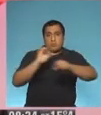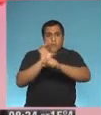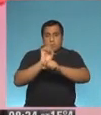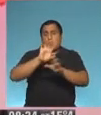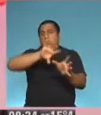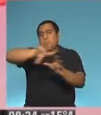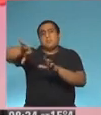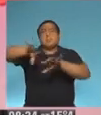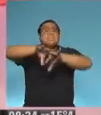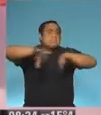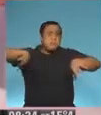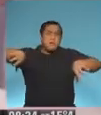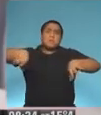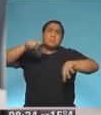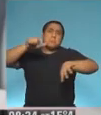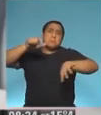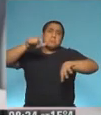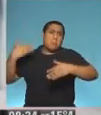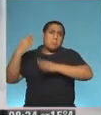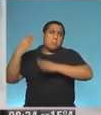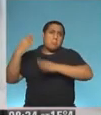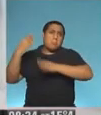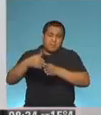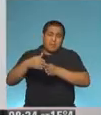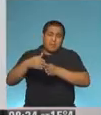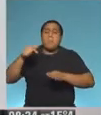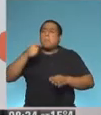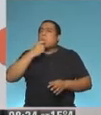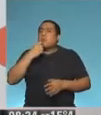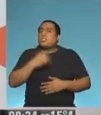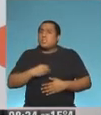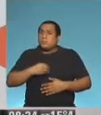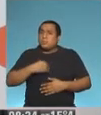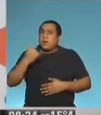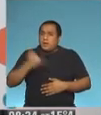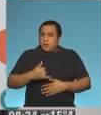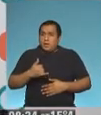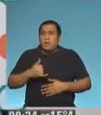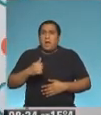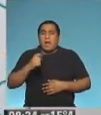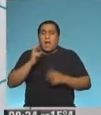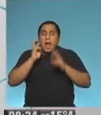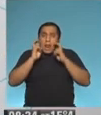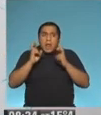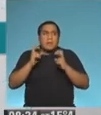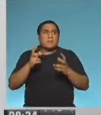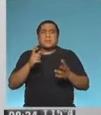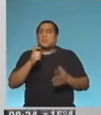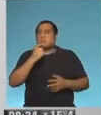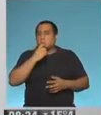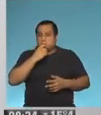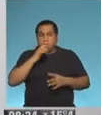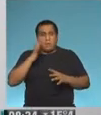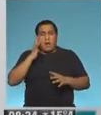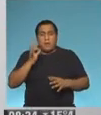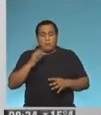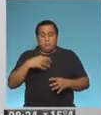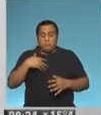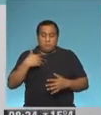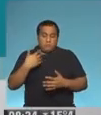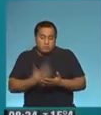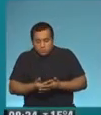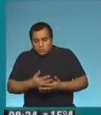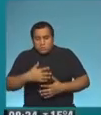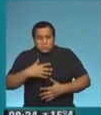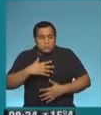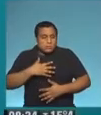de consultar, sobre todo cuando hay síntomas de alerta o cuando hay una descompensación.